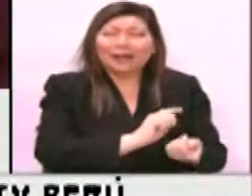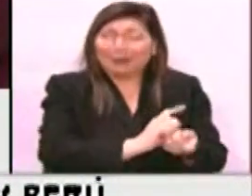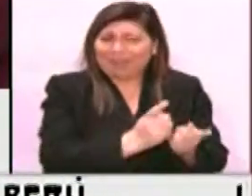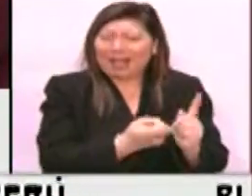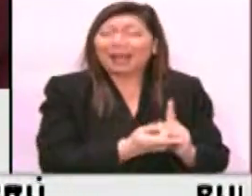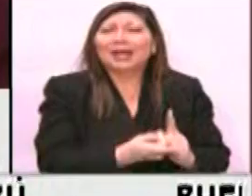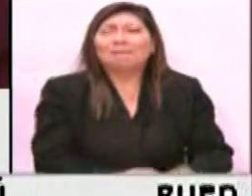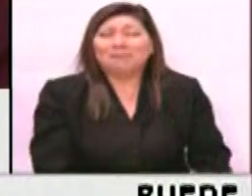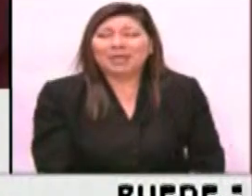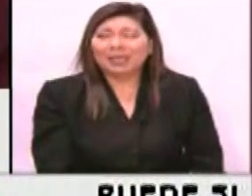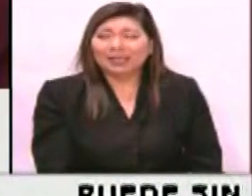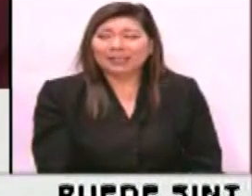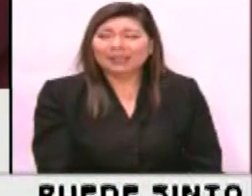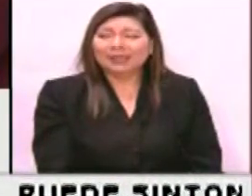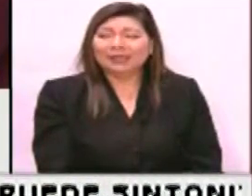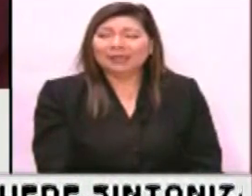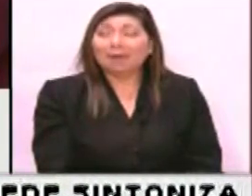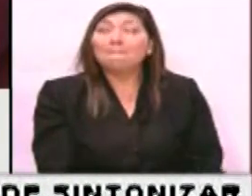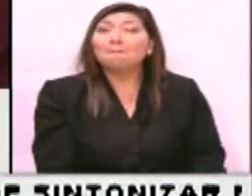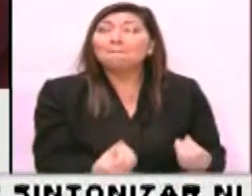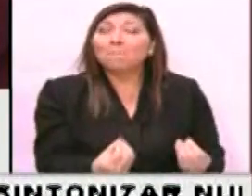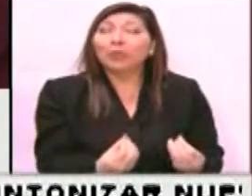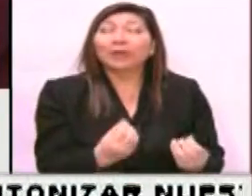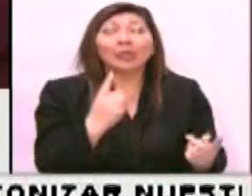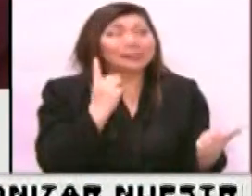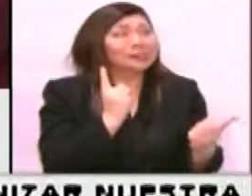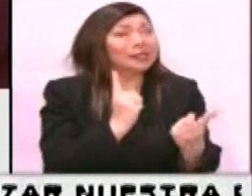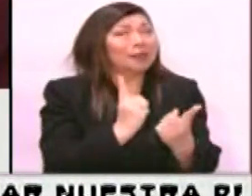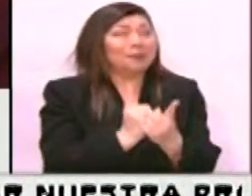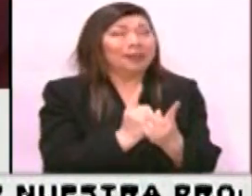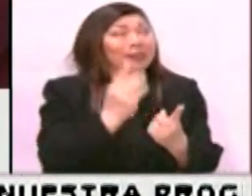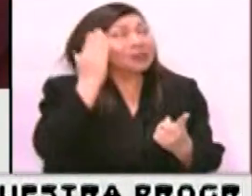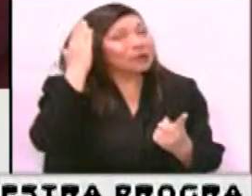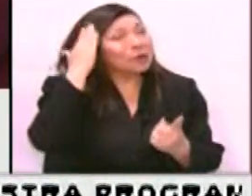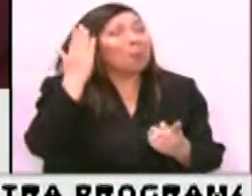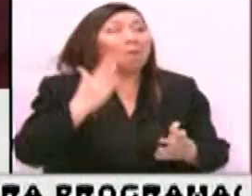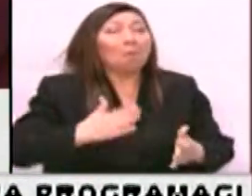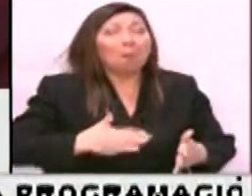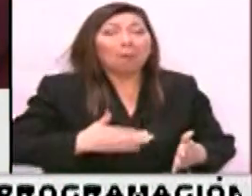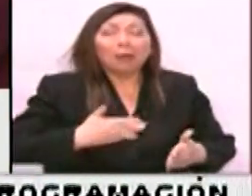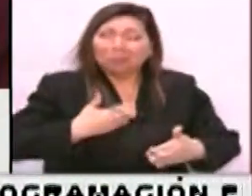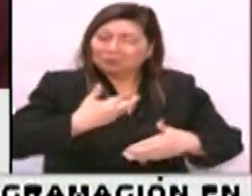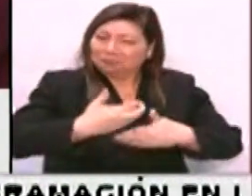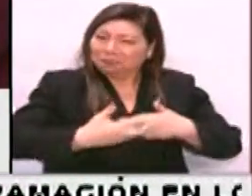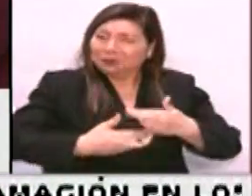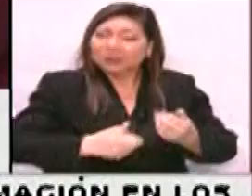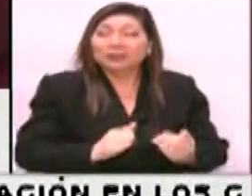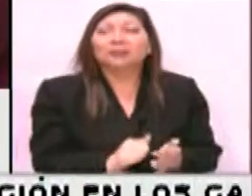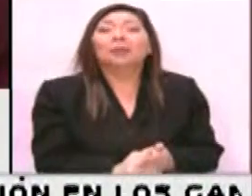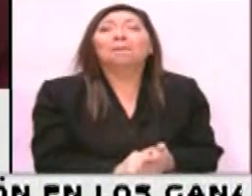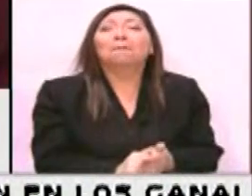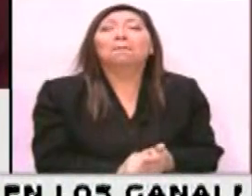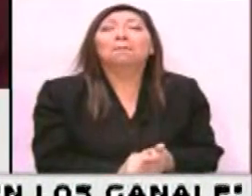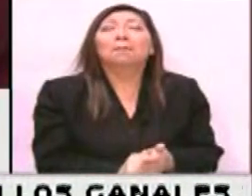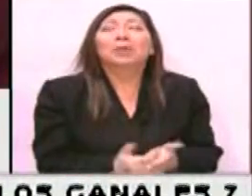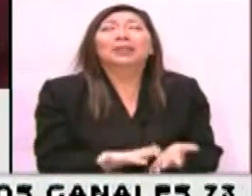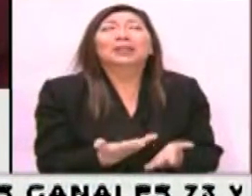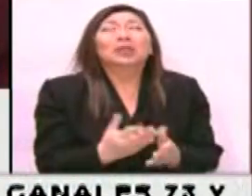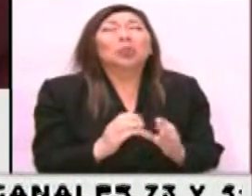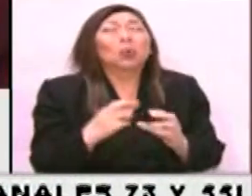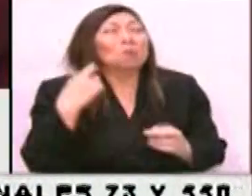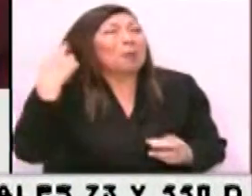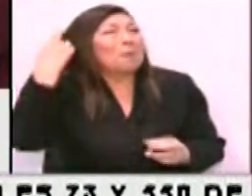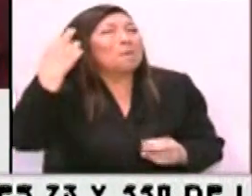veces. Porque hay que darse cuenta de que uno pudo proceder por el calor de la